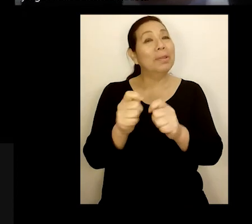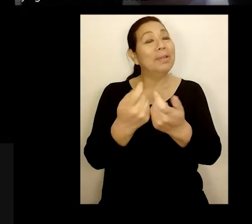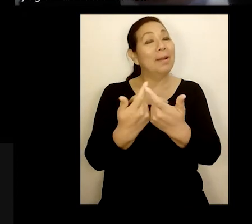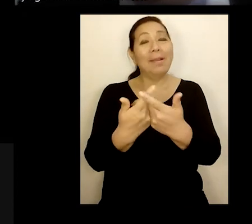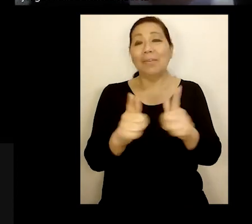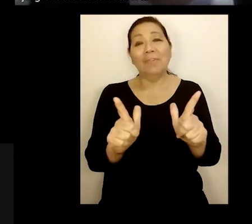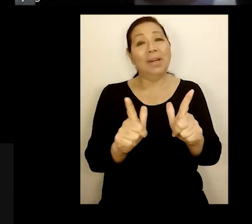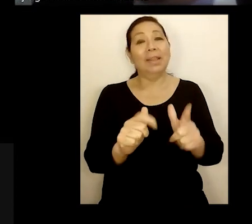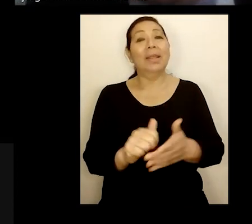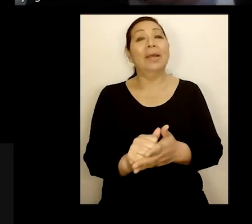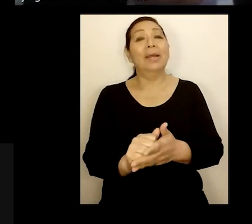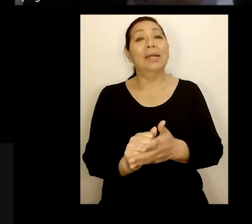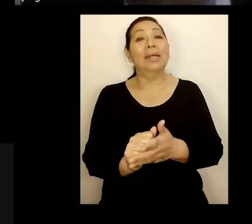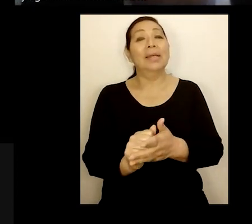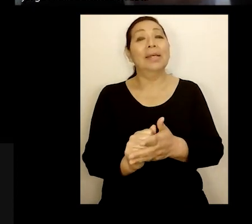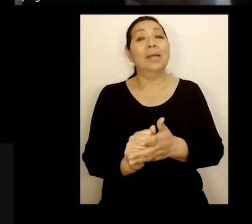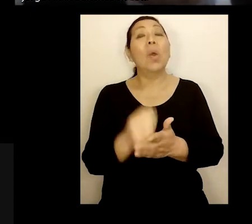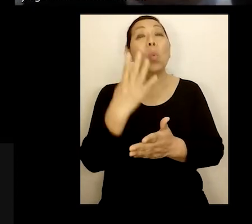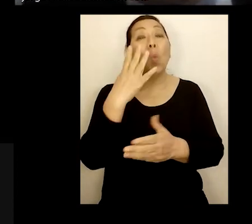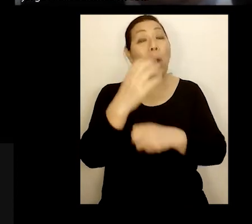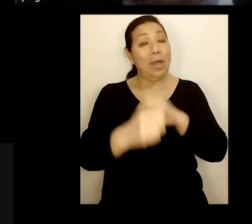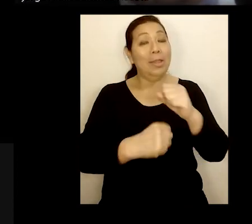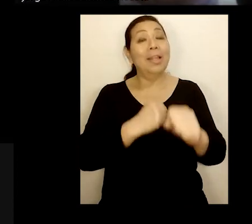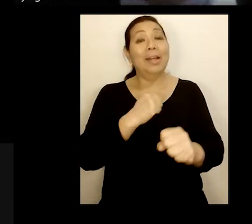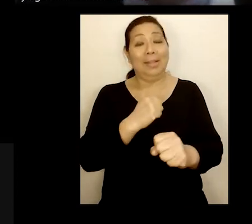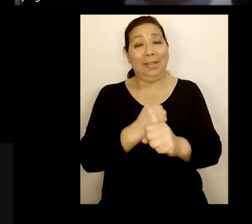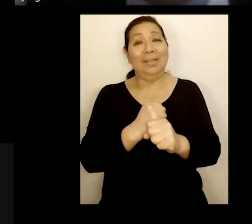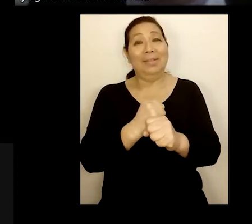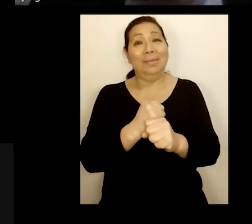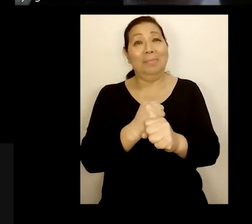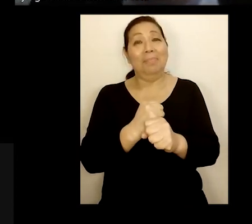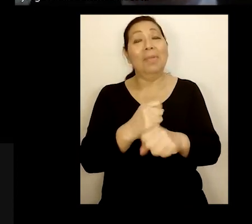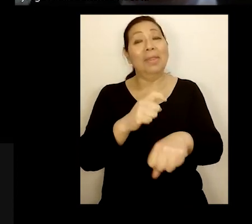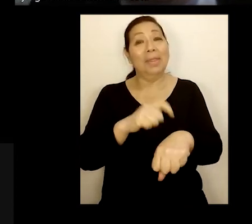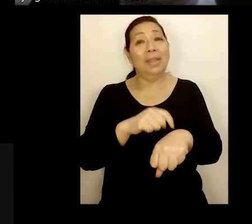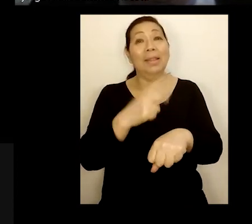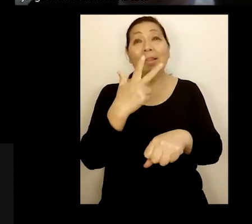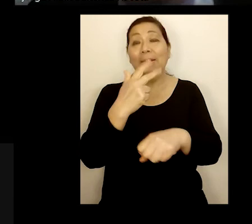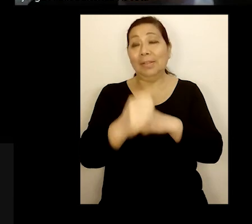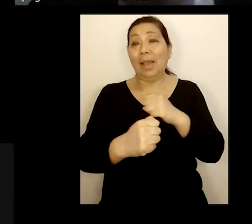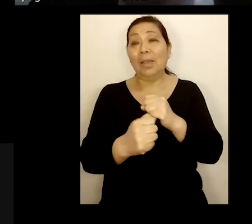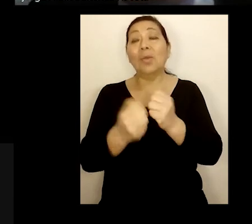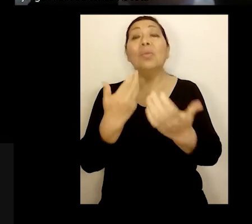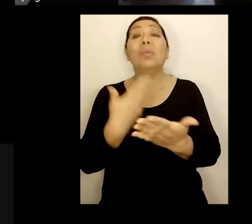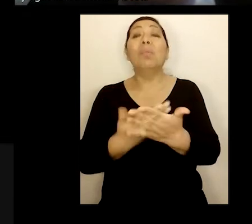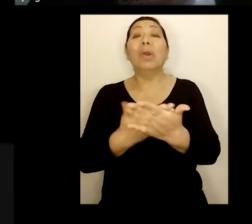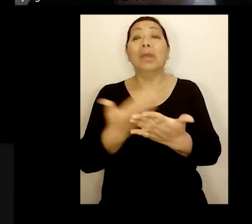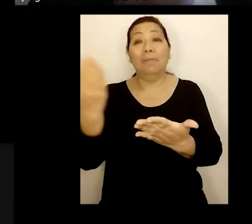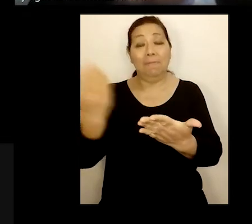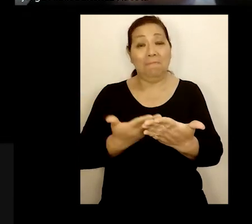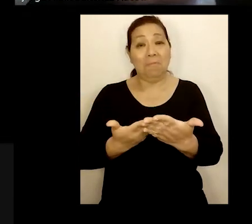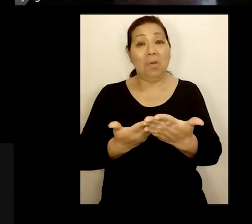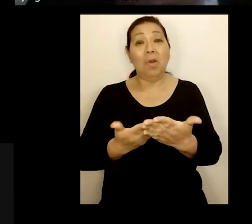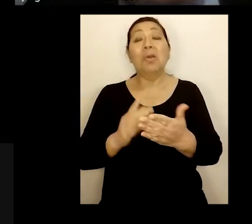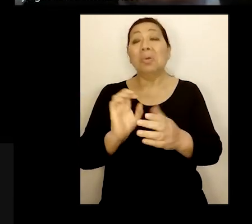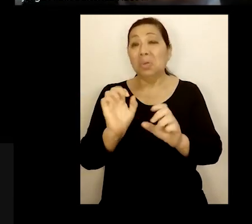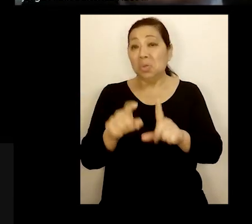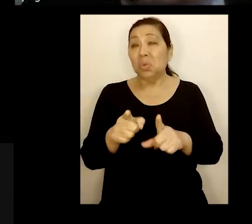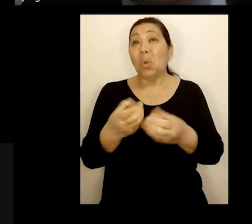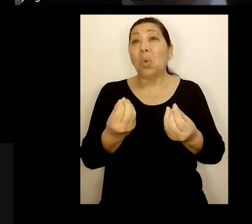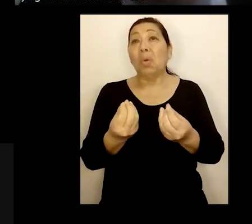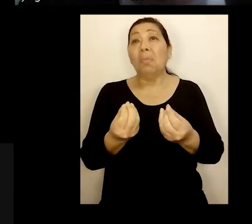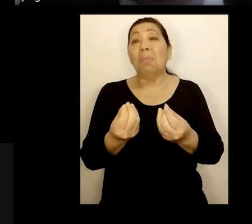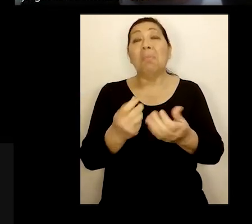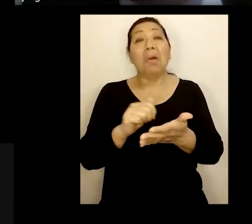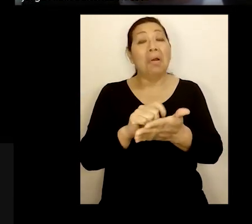libertad, a 4 años de pena suspendida de la libertad por el periodo de 3 años de periodo de prueba. Él, a su vez, en su calidad